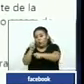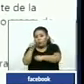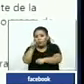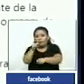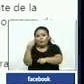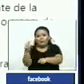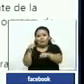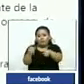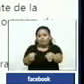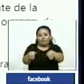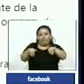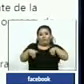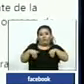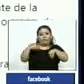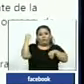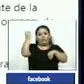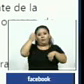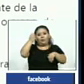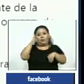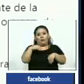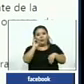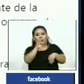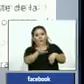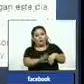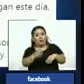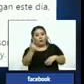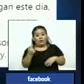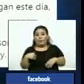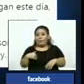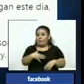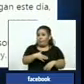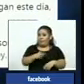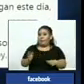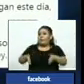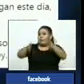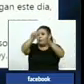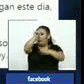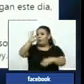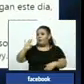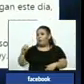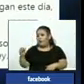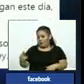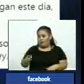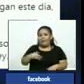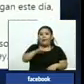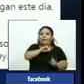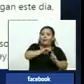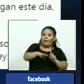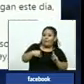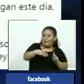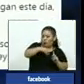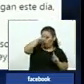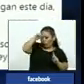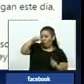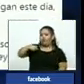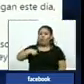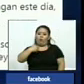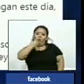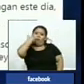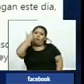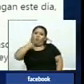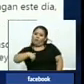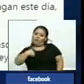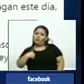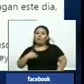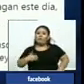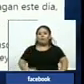abstenga de hacer señalamientos temerarios en contra del Ministerio Público. En respuesta, Rolando Castro dice sentirse orgulloso de haber